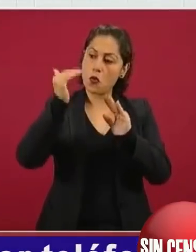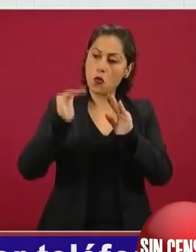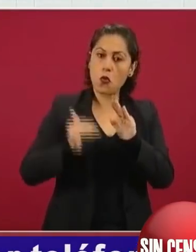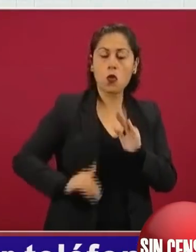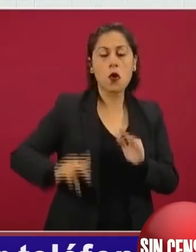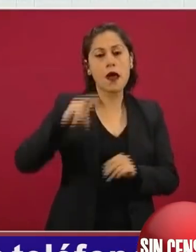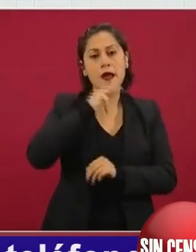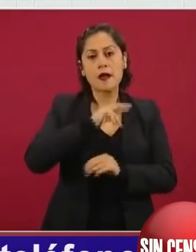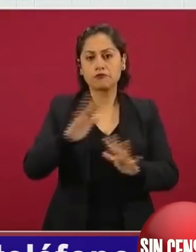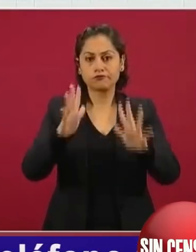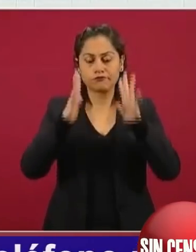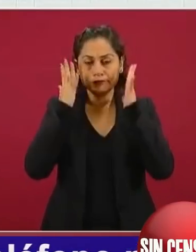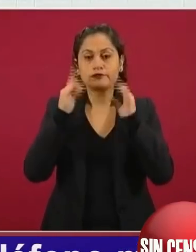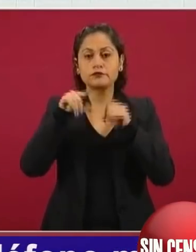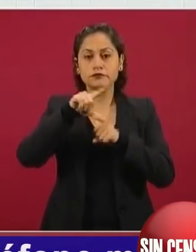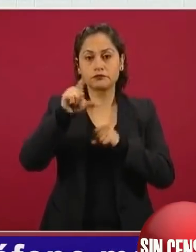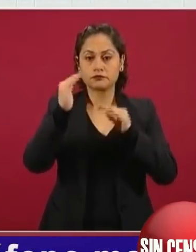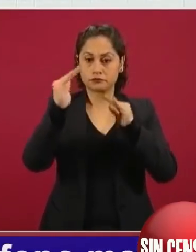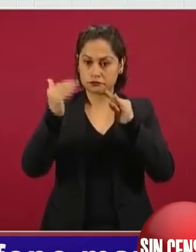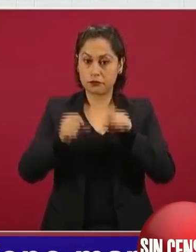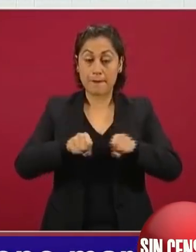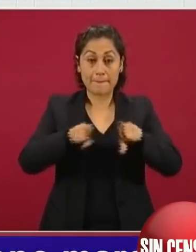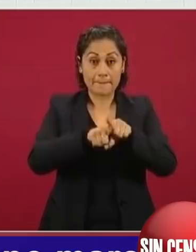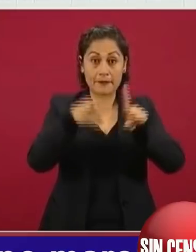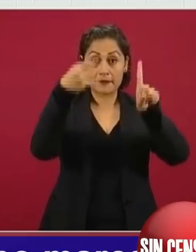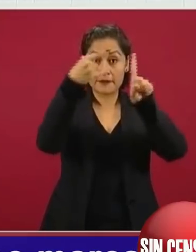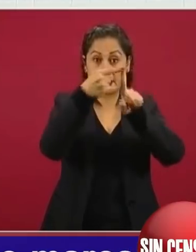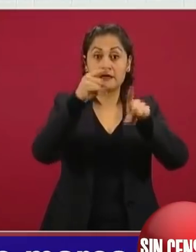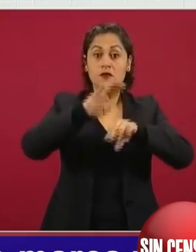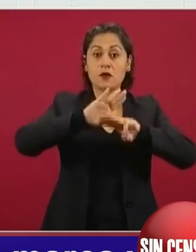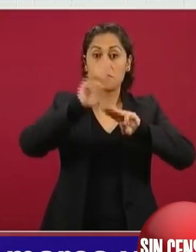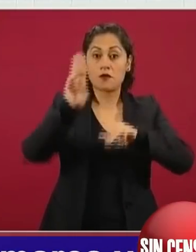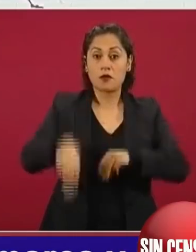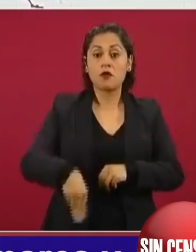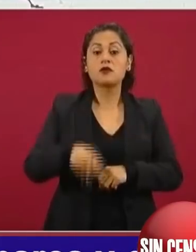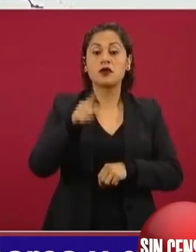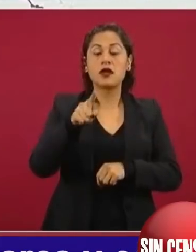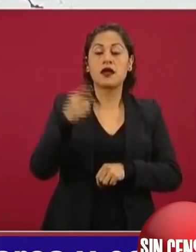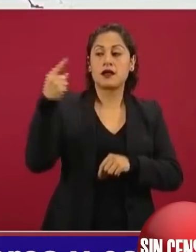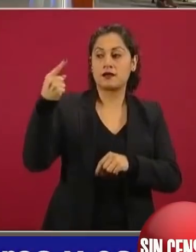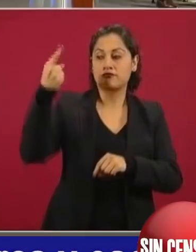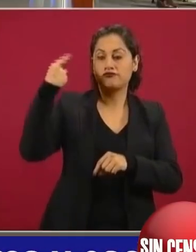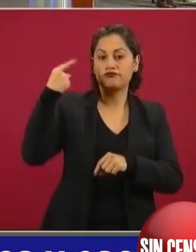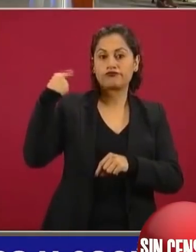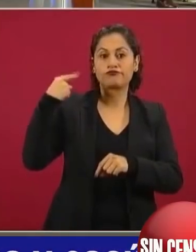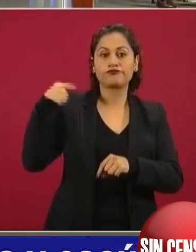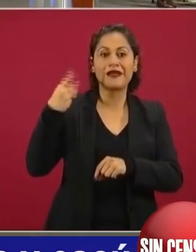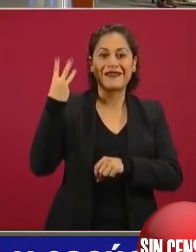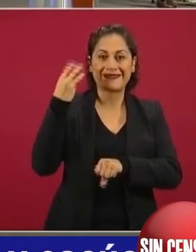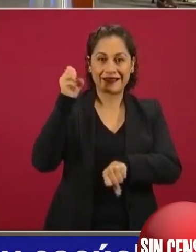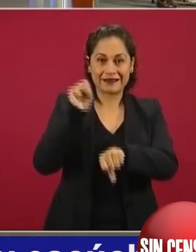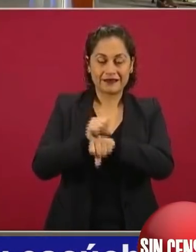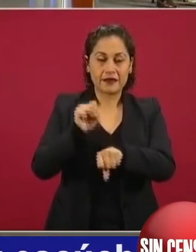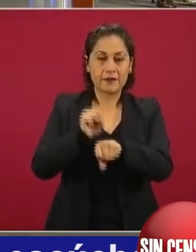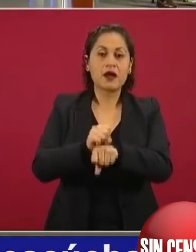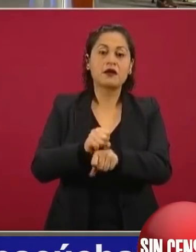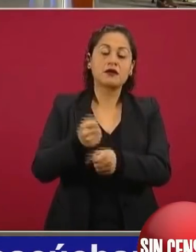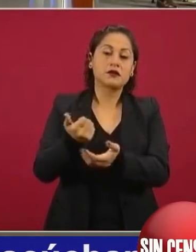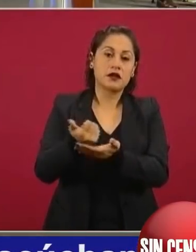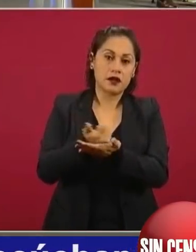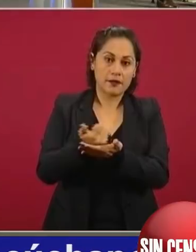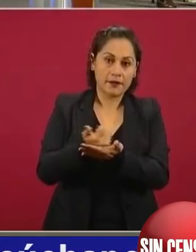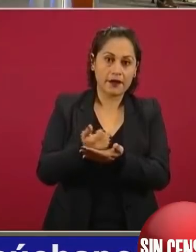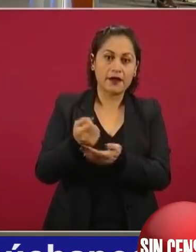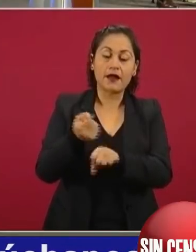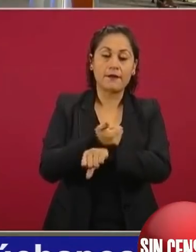lo mismo la mortalidad, lleva 3 ciclos en semáforo amarillo. La siguiente, va disminuyendo también la hospitalización,